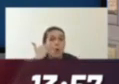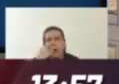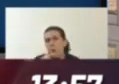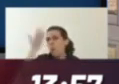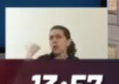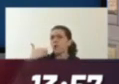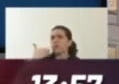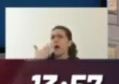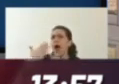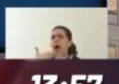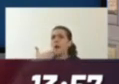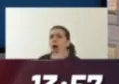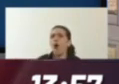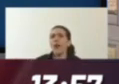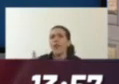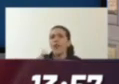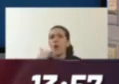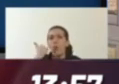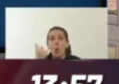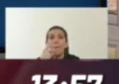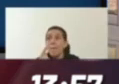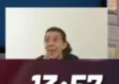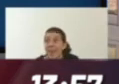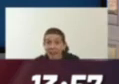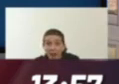última vez con el gobernador de Jujuy. Miren Jujuy lo que ha pasado.